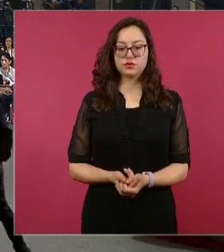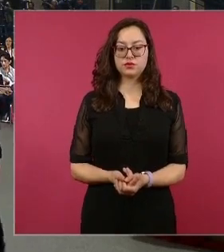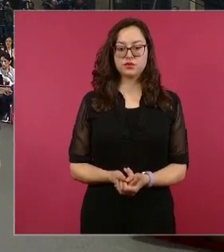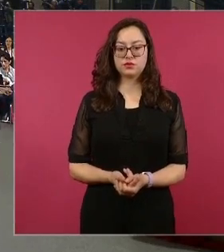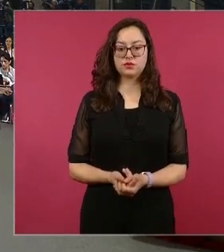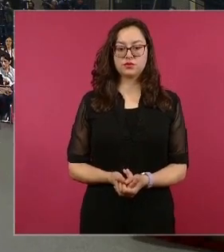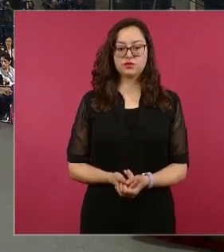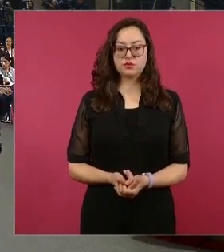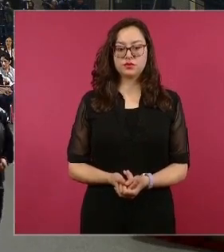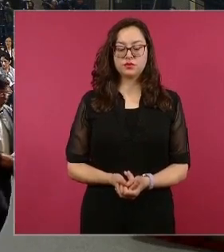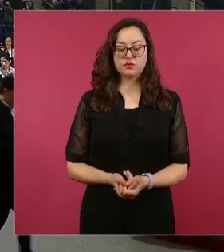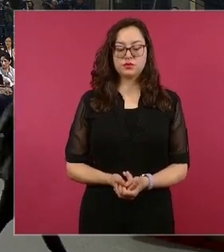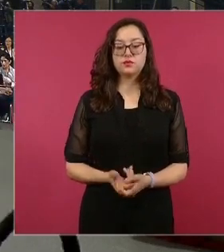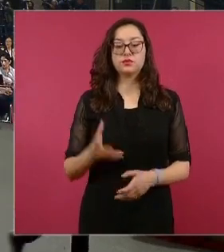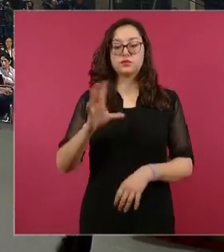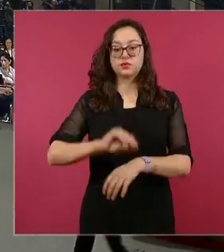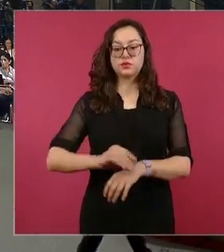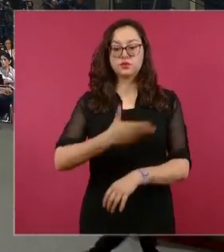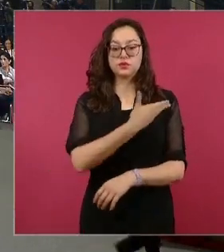Con su permiso, señor presidente.